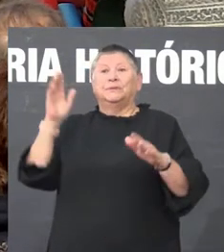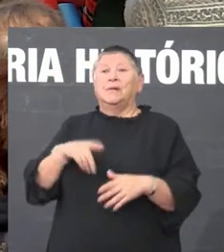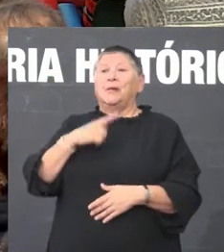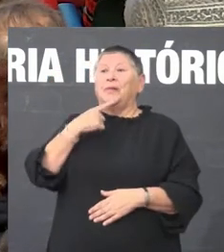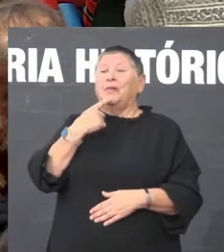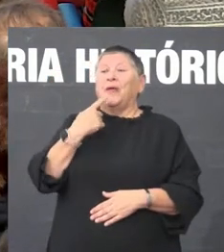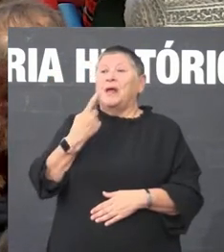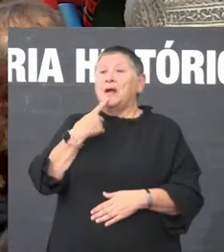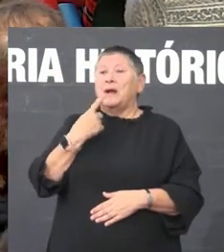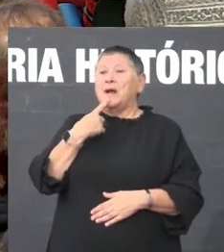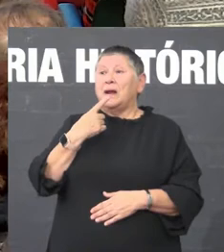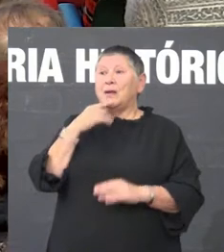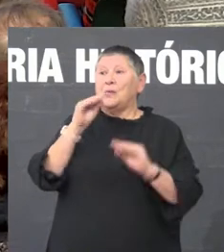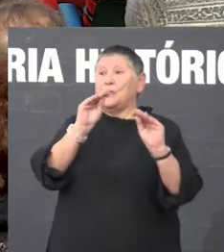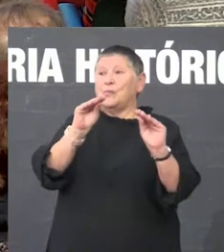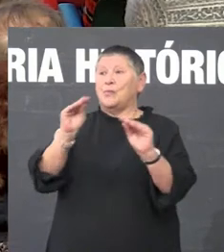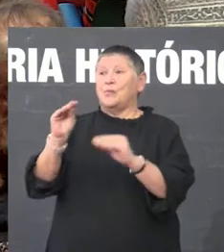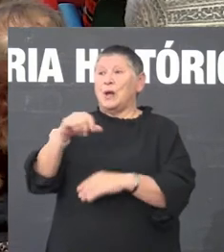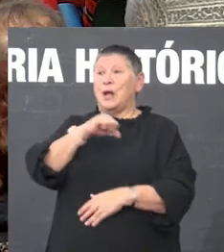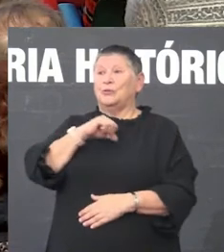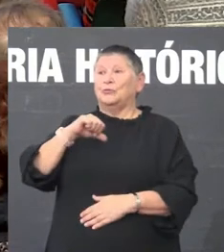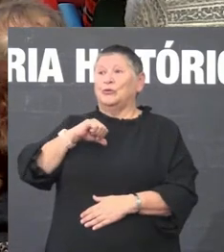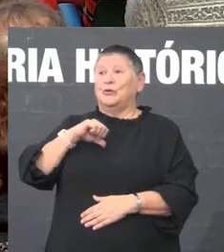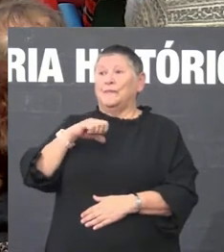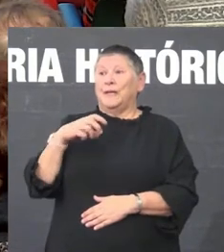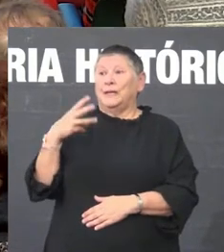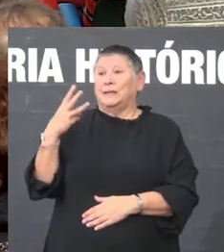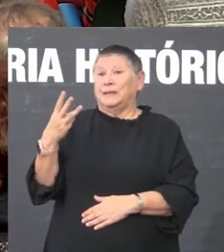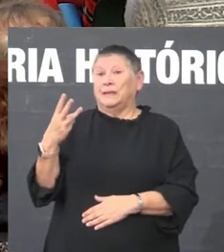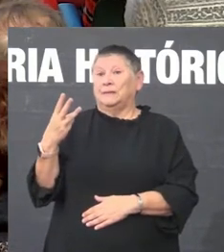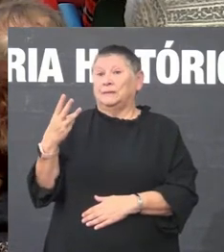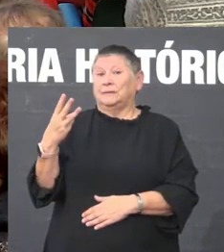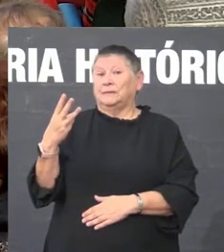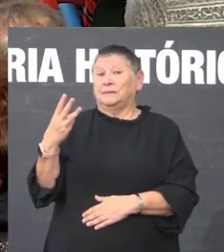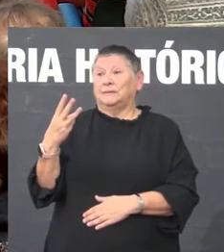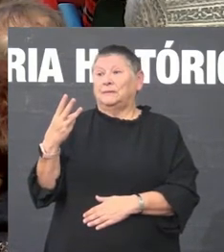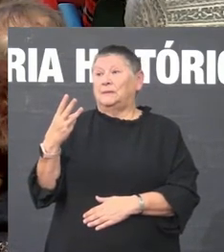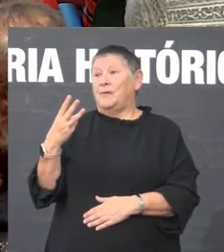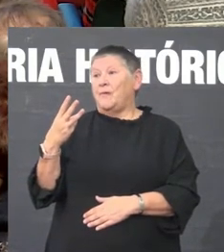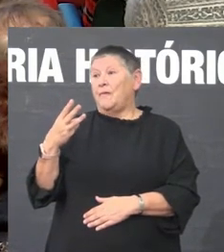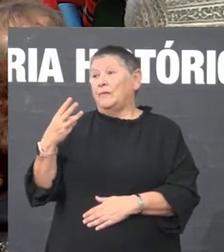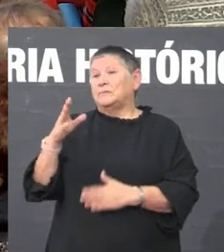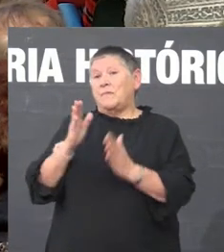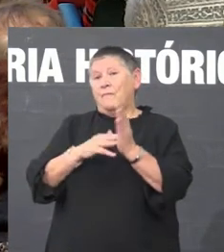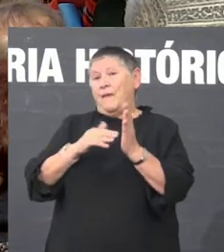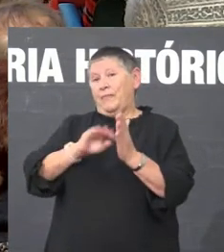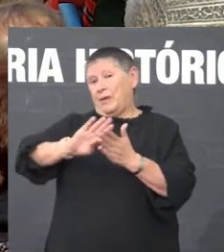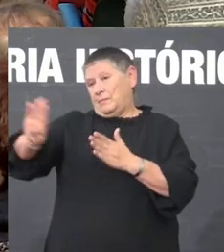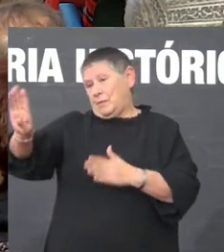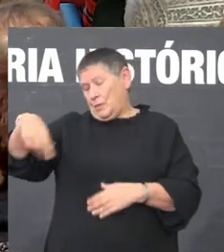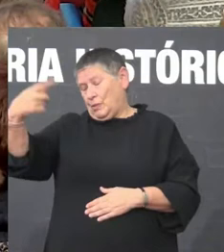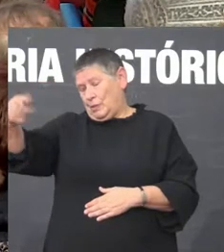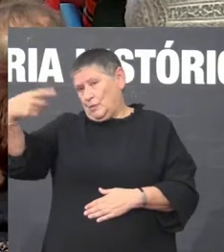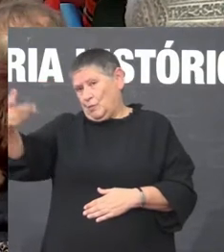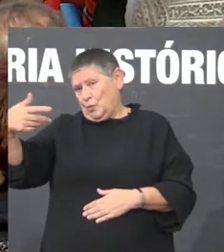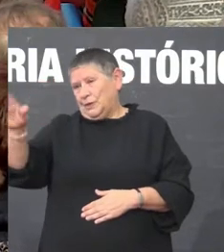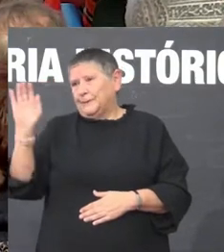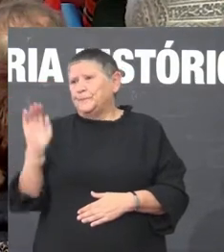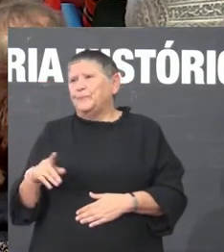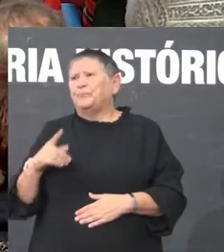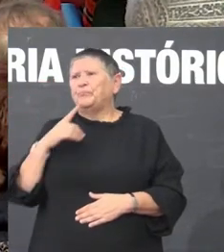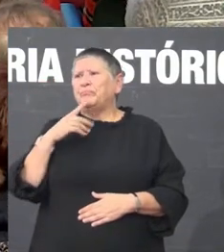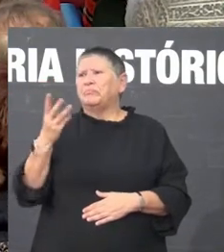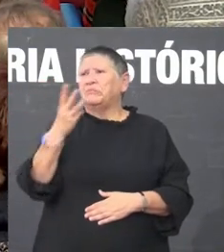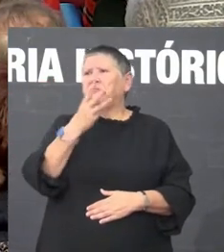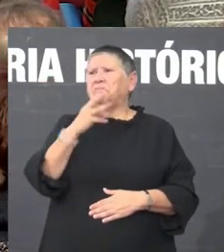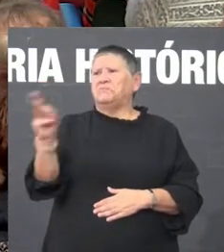autonómicas, o sea, para las tres... Ah, más el valenciano, que esta es otra, pero bueno, de esa ya hablaremos en otro momento. Dicen, 30